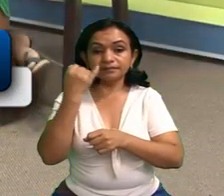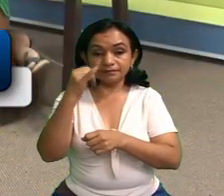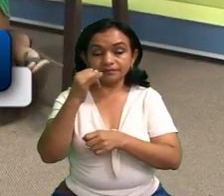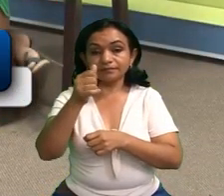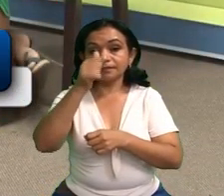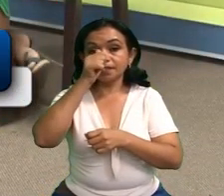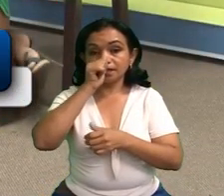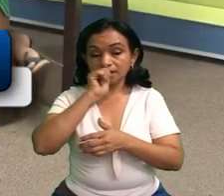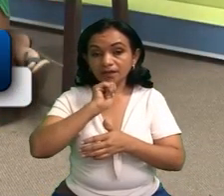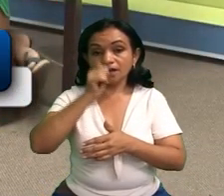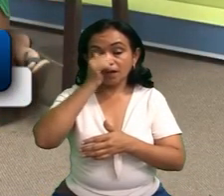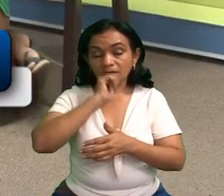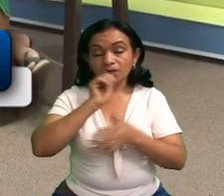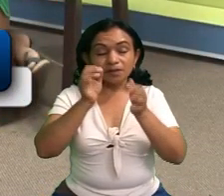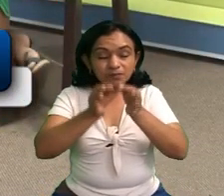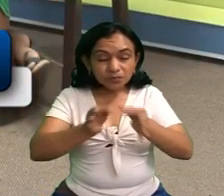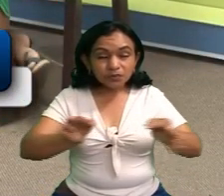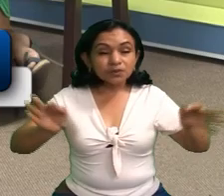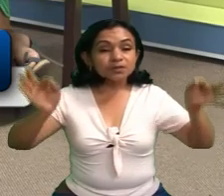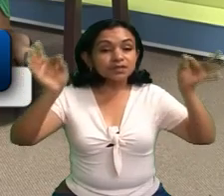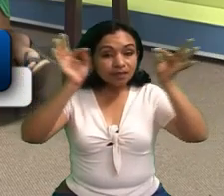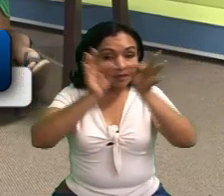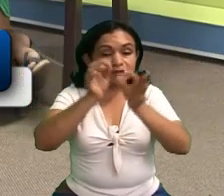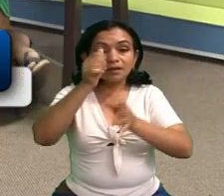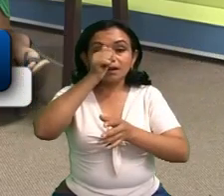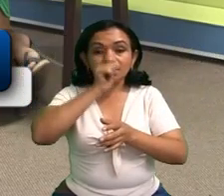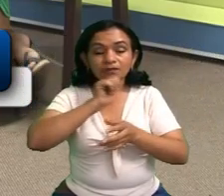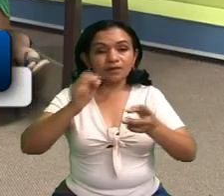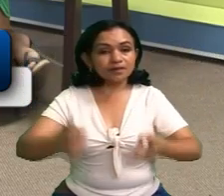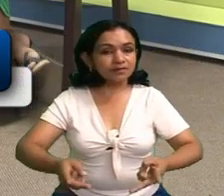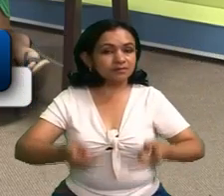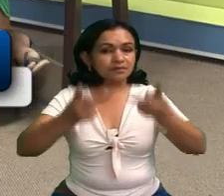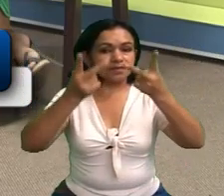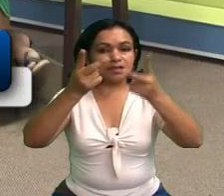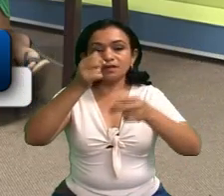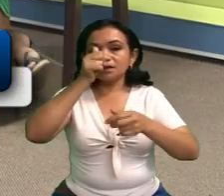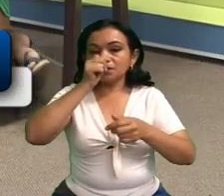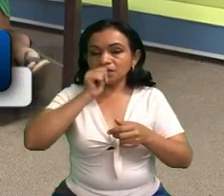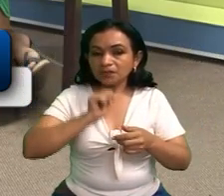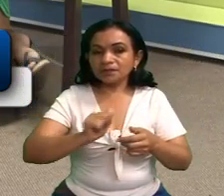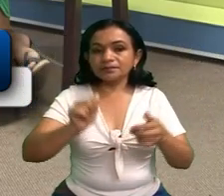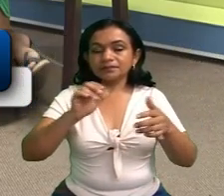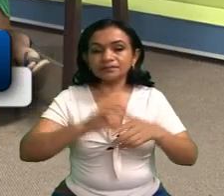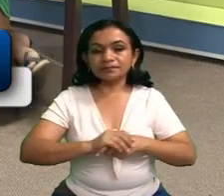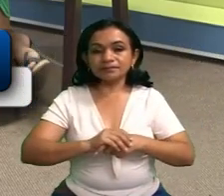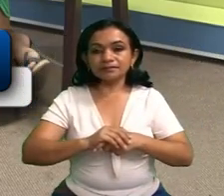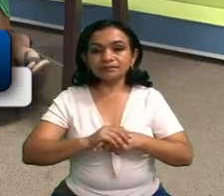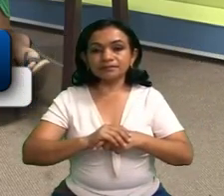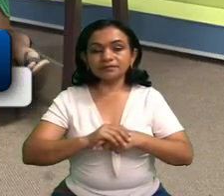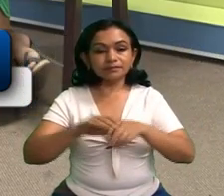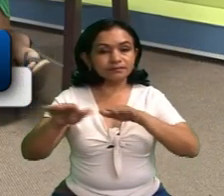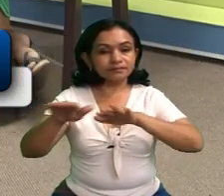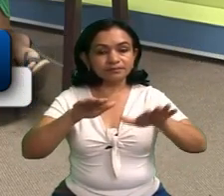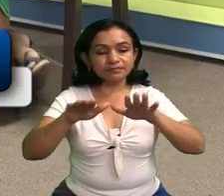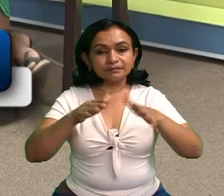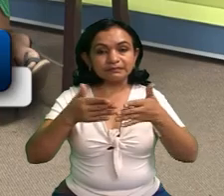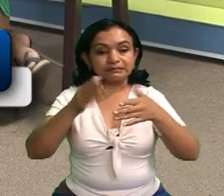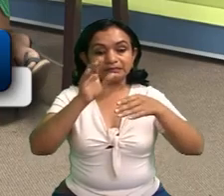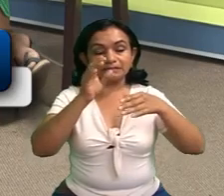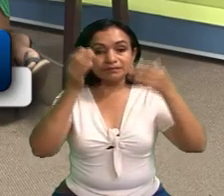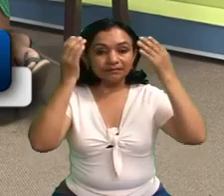El agua es muy importante. El agua es vida, como dicen. Sí. Y realmente tampoco tenemos la cultura de tomar